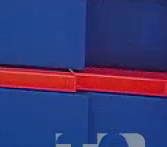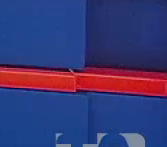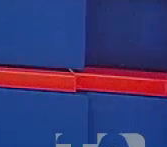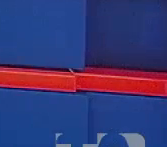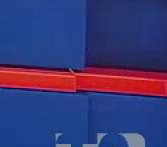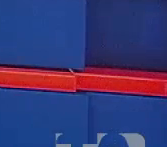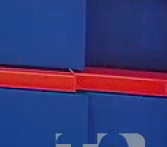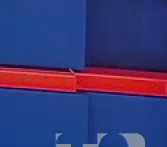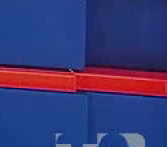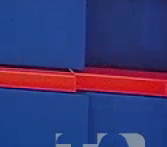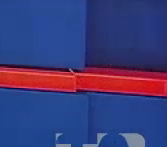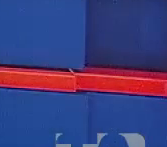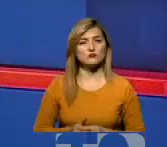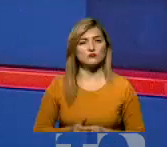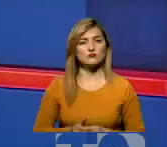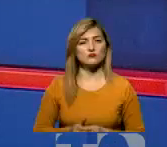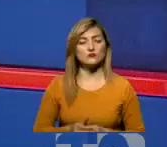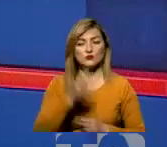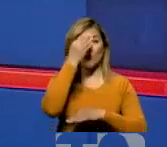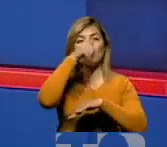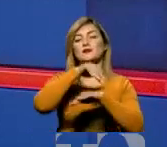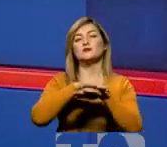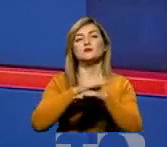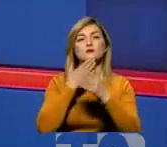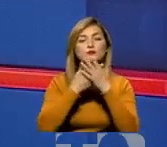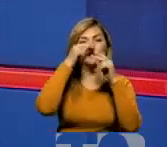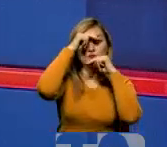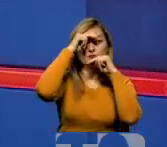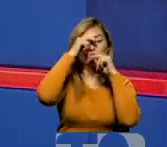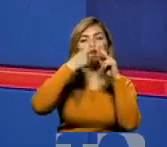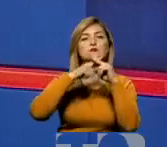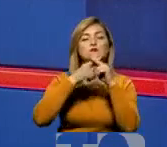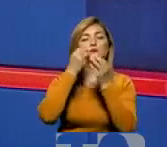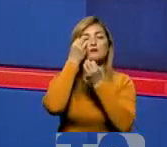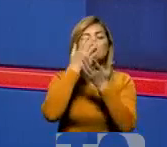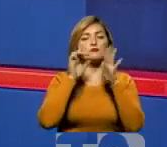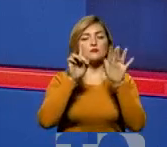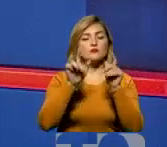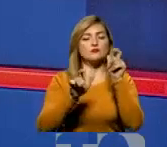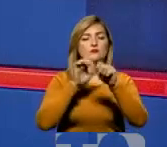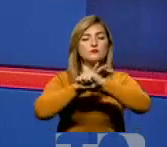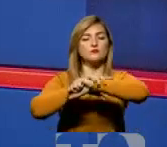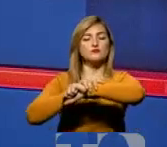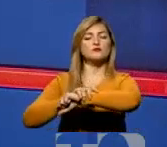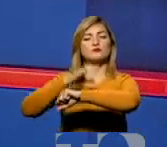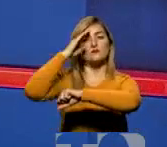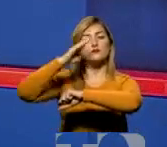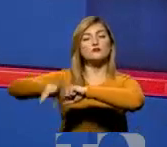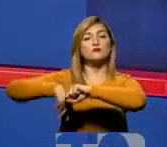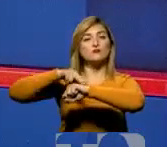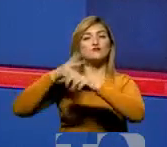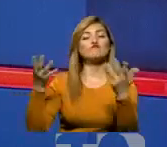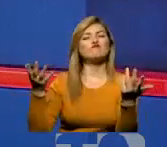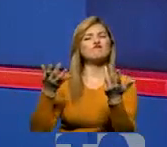¿Qué tal, amigos? Buenas tardes, gracias por estar en nuestra sintonía. Iniciamos contándoles que 6 ciudadanos fueron detenidos por la Policía Nacional